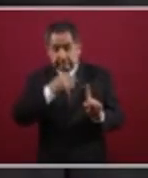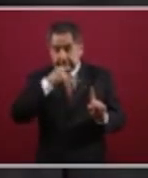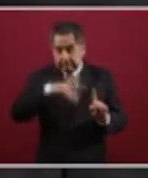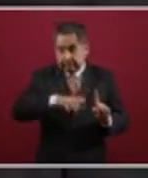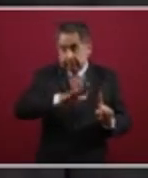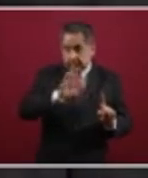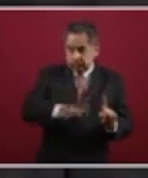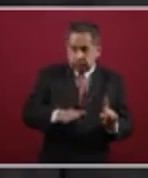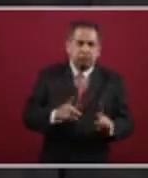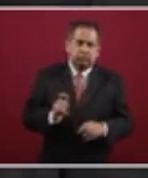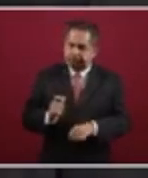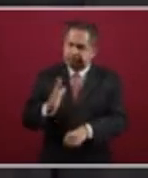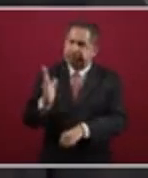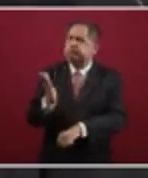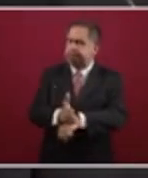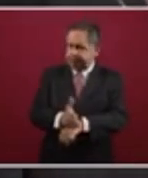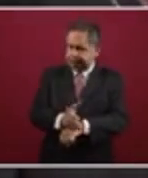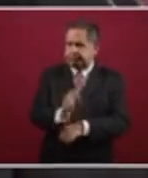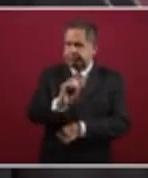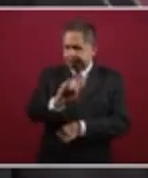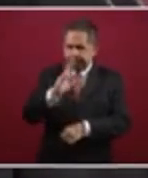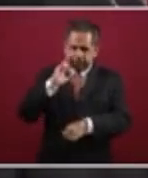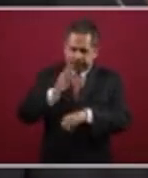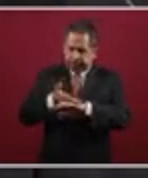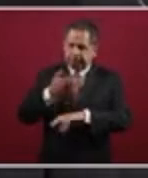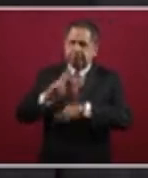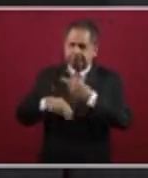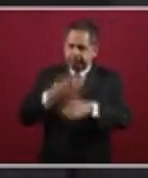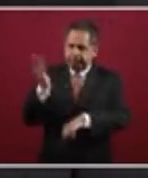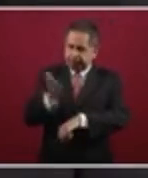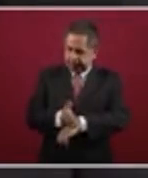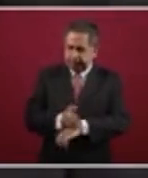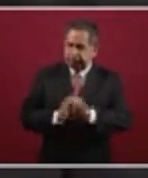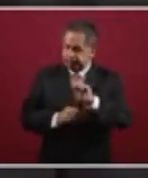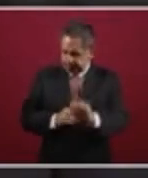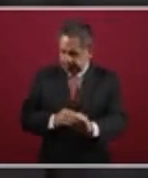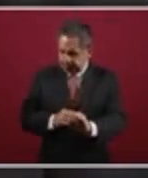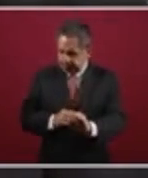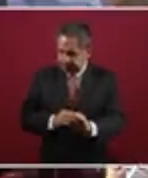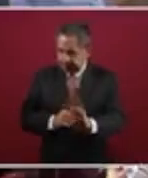pues se tiene que castigar a los responsables pero